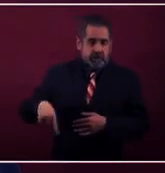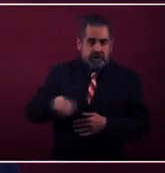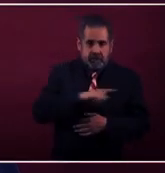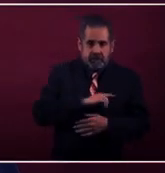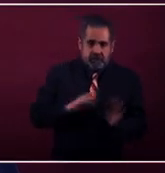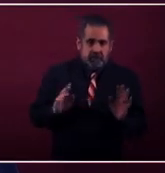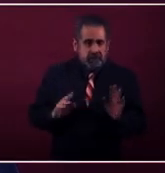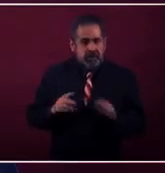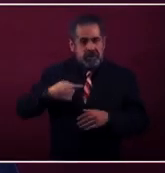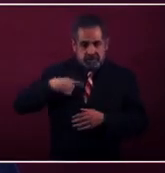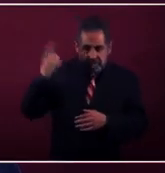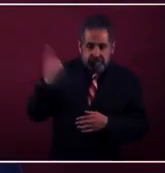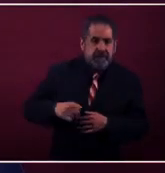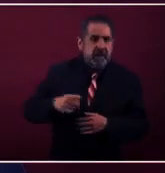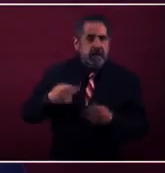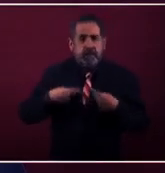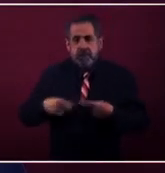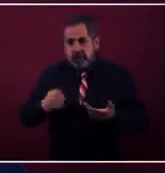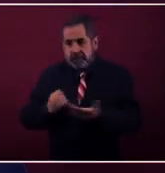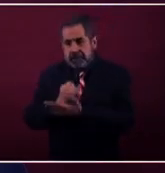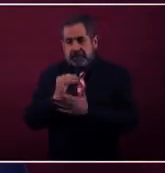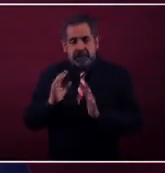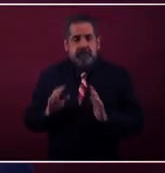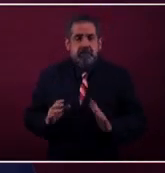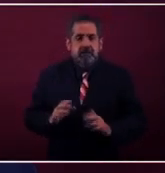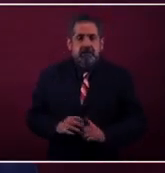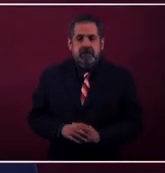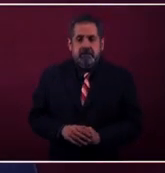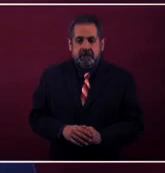el que manda, el que decide.